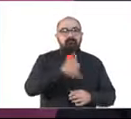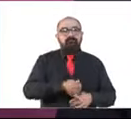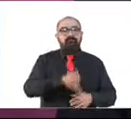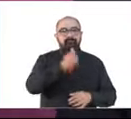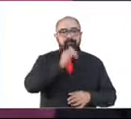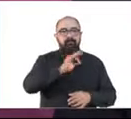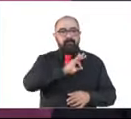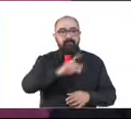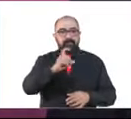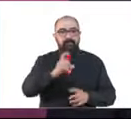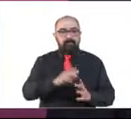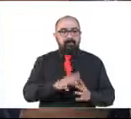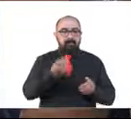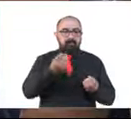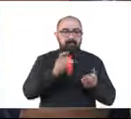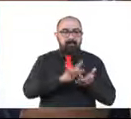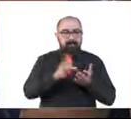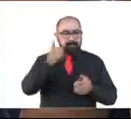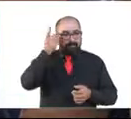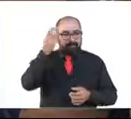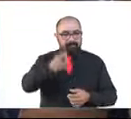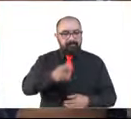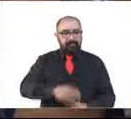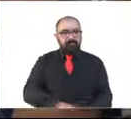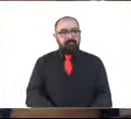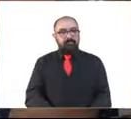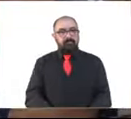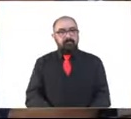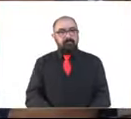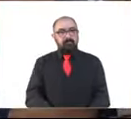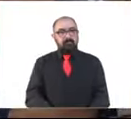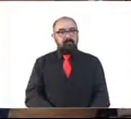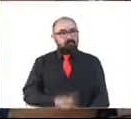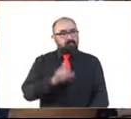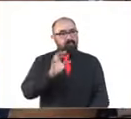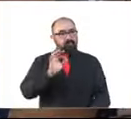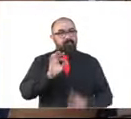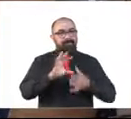Gracias, doctora. Me permites un brevísimo comentario.